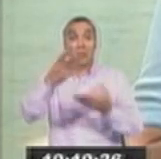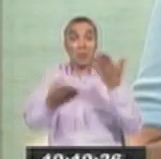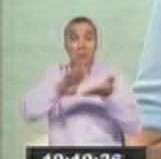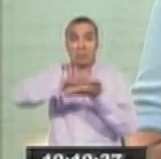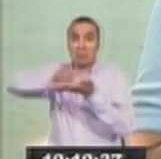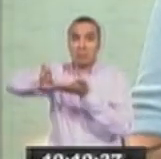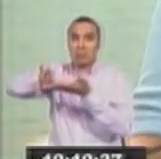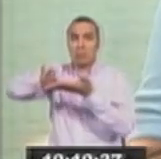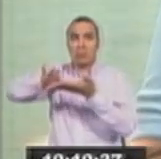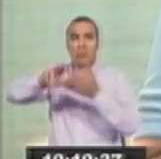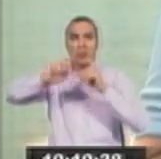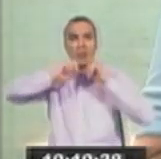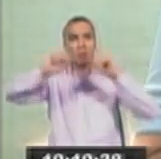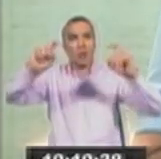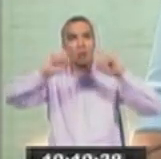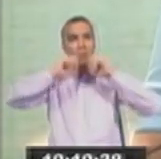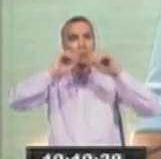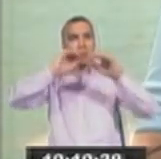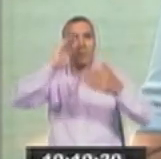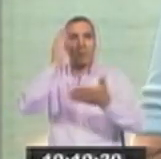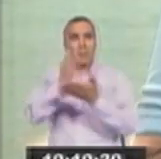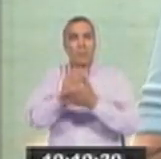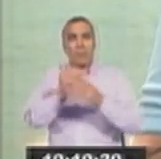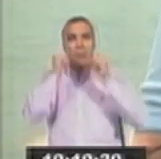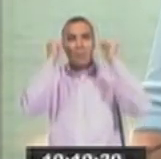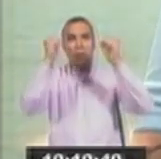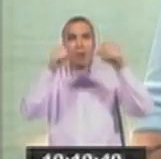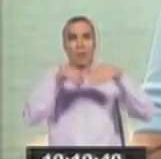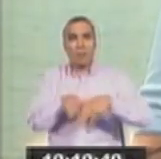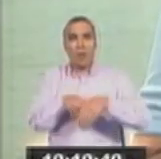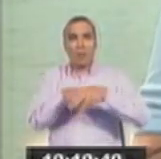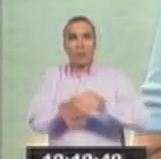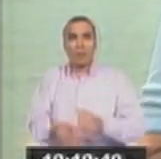una medida de hecho. Mauricio Ceballos, TC Televisión.